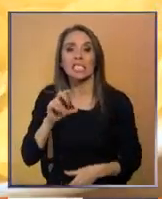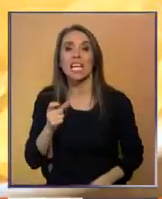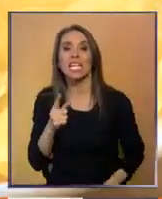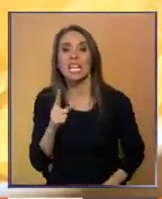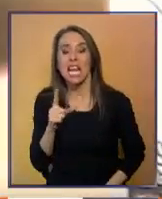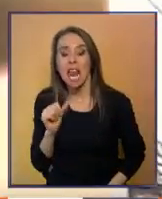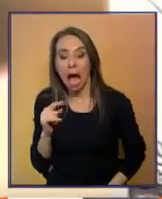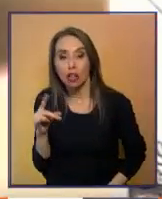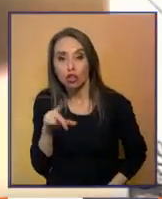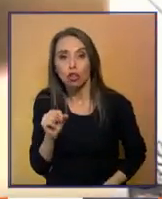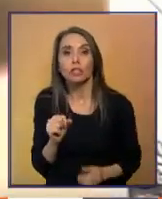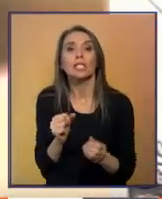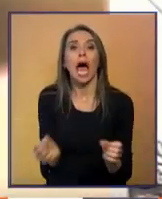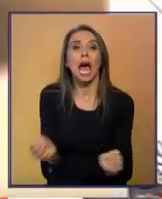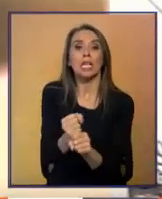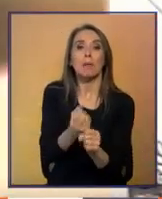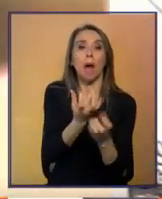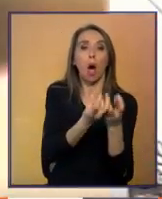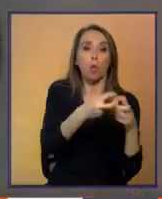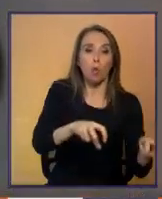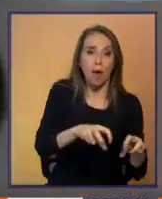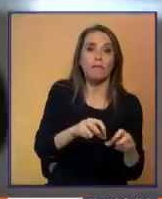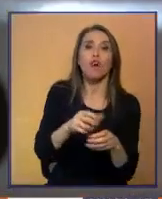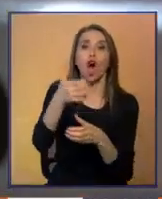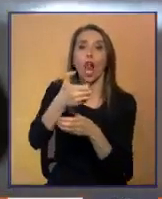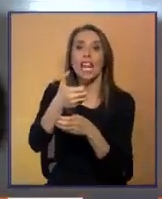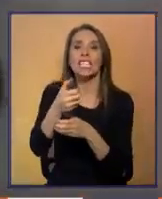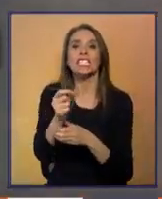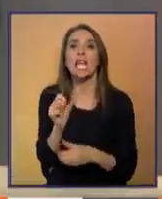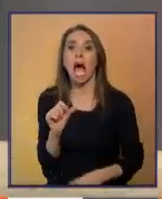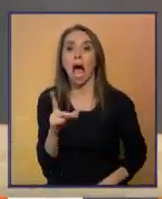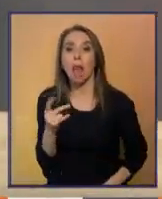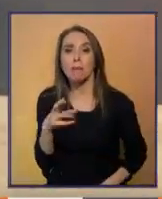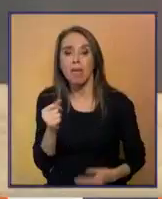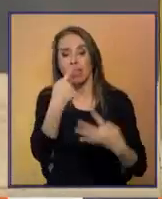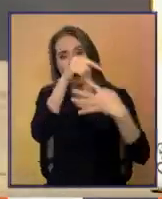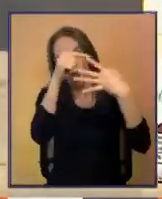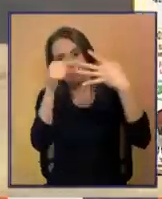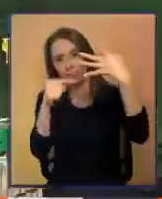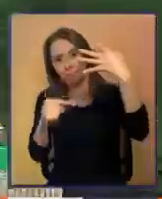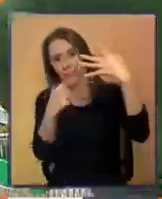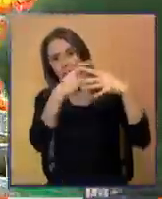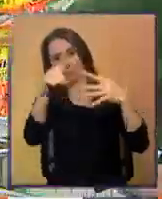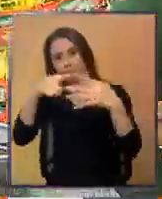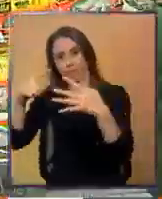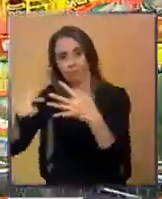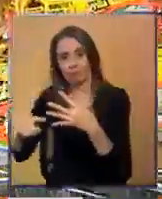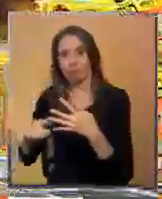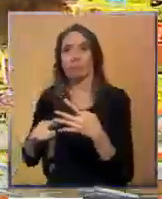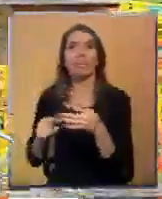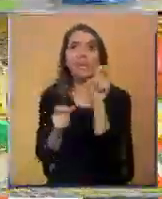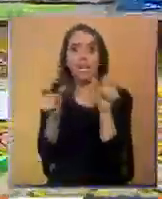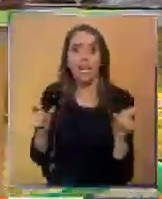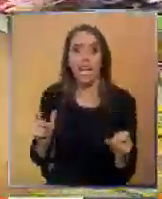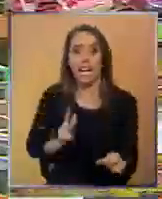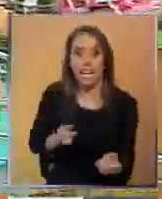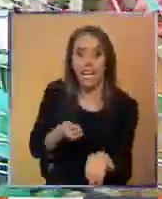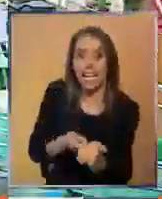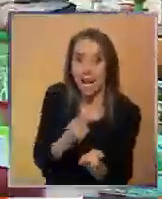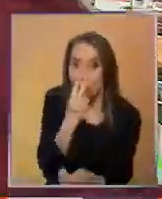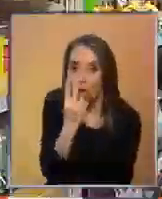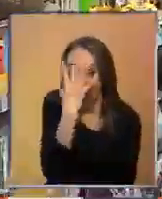huevo, galletas de arroz, leche de almendras, entre tantas otras variedades que seducen a los clientes. Incluso